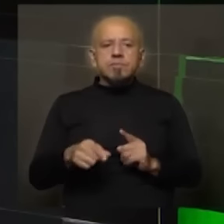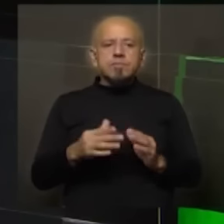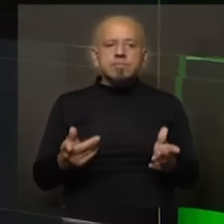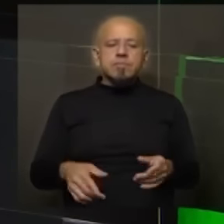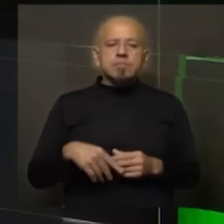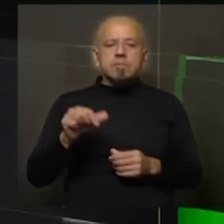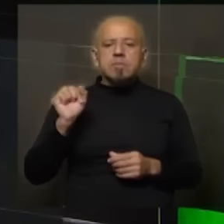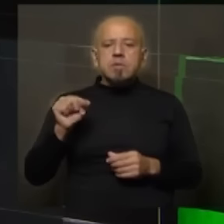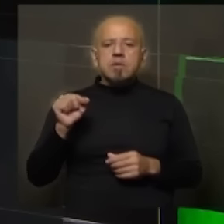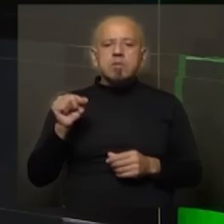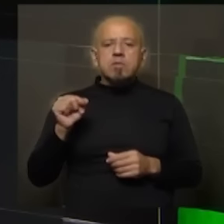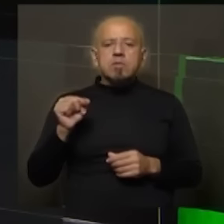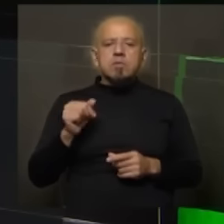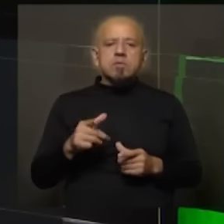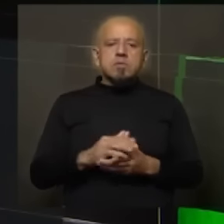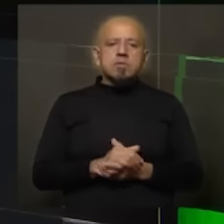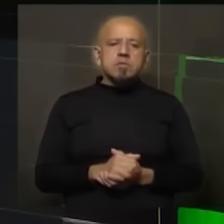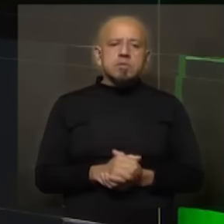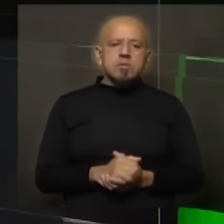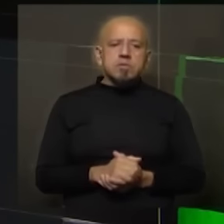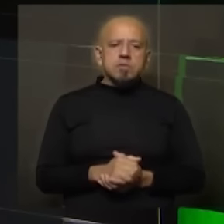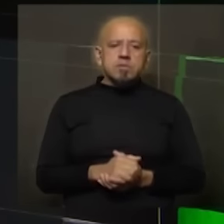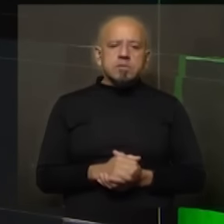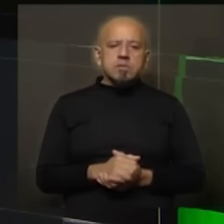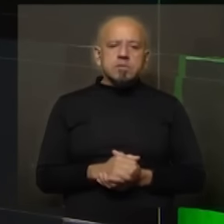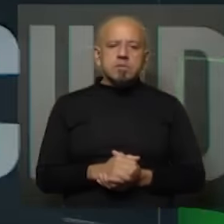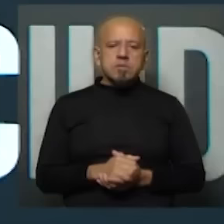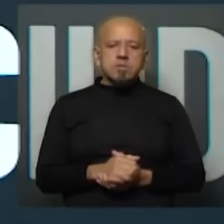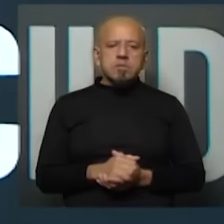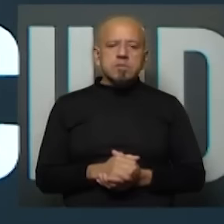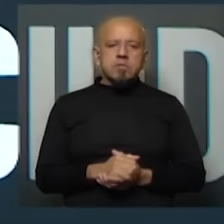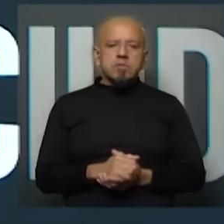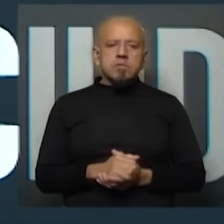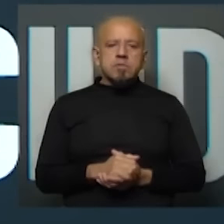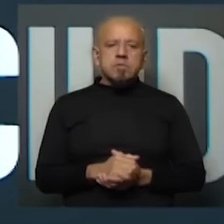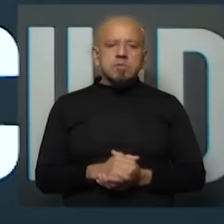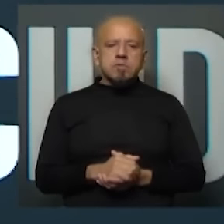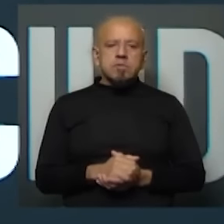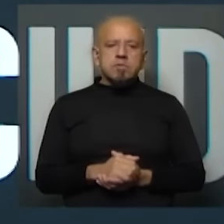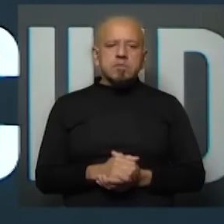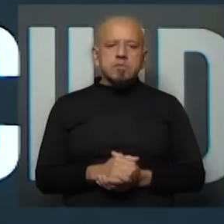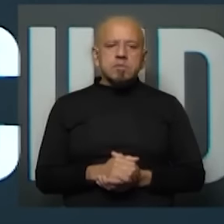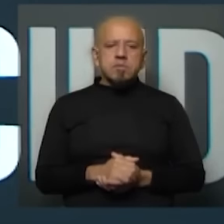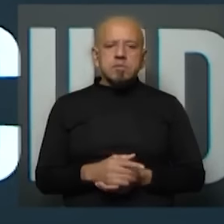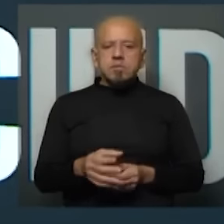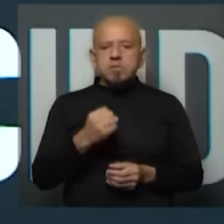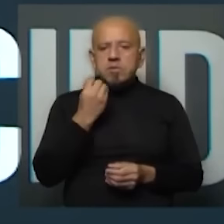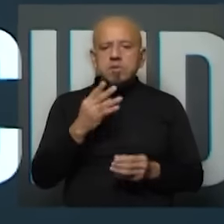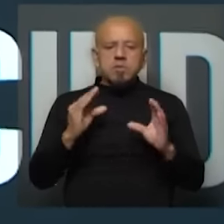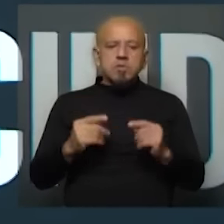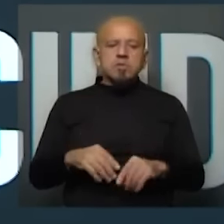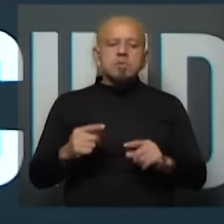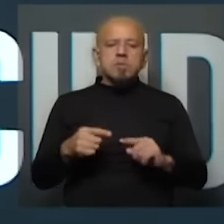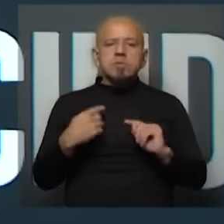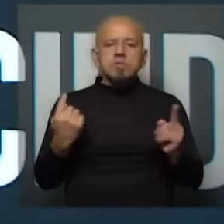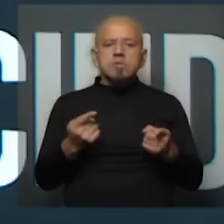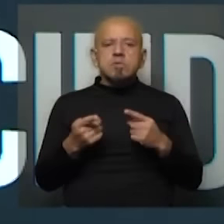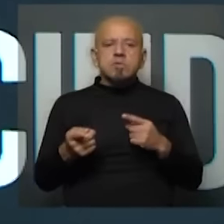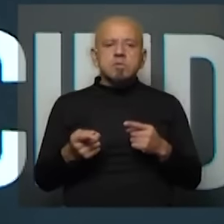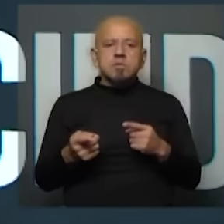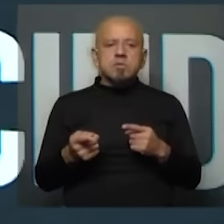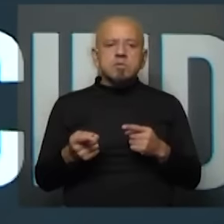encuestas propias y también ajenas. ¿Cómo andás, Juan? Juan Ignacio Dorrego. Martín, ¿cómo estás? Buenas noches para vos. Buenas noches para quienes siguen la transmisión también.